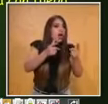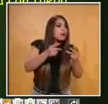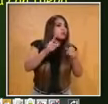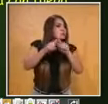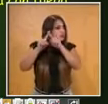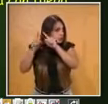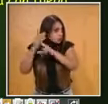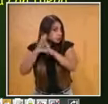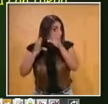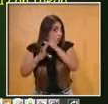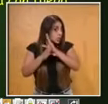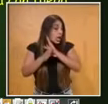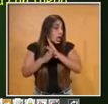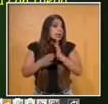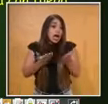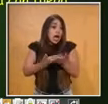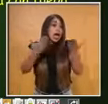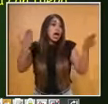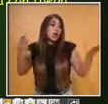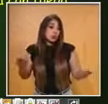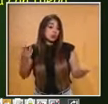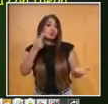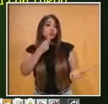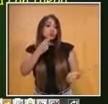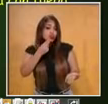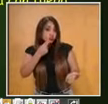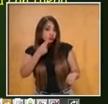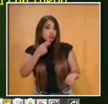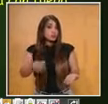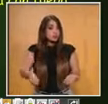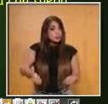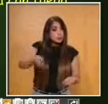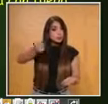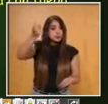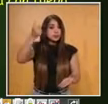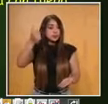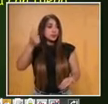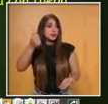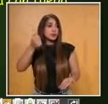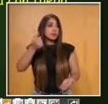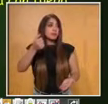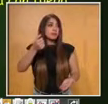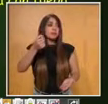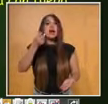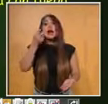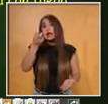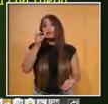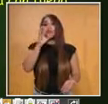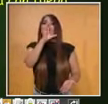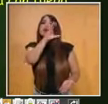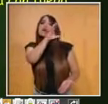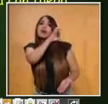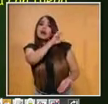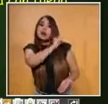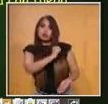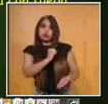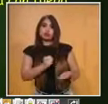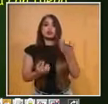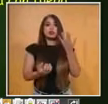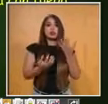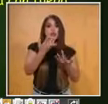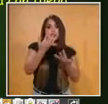XVIII, el ser humano usó por primera vez el vapor generado por el calor del fuego para